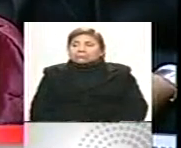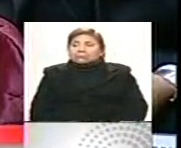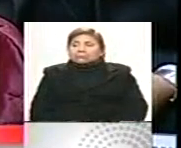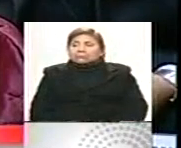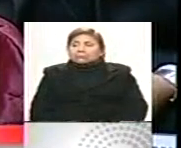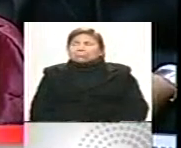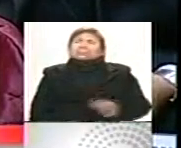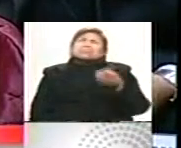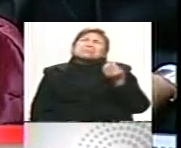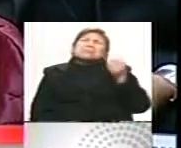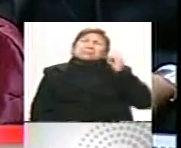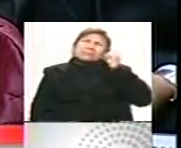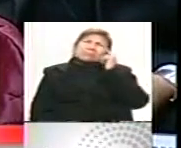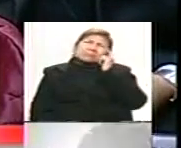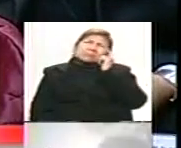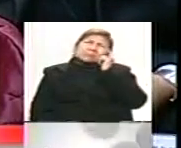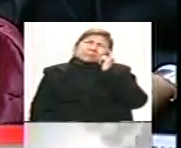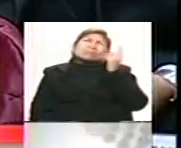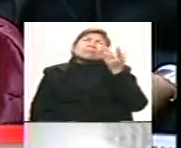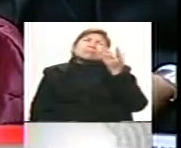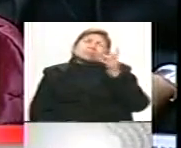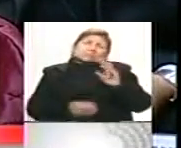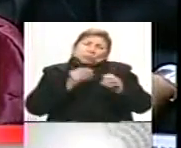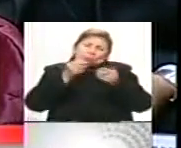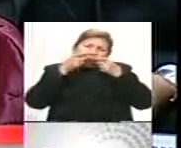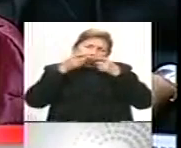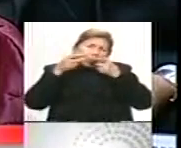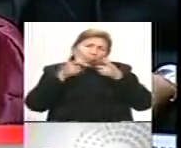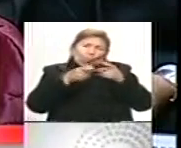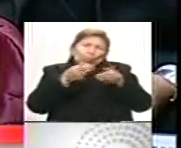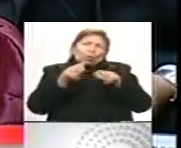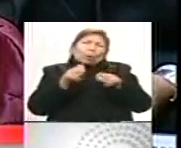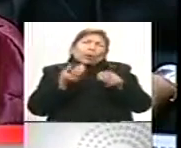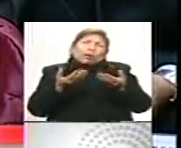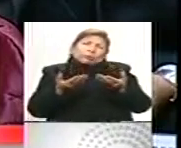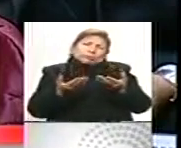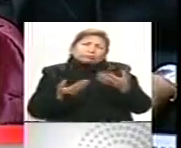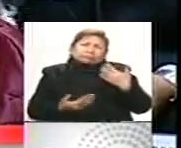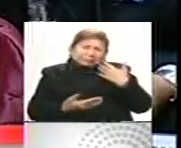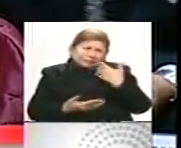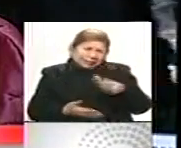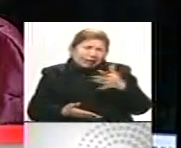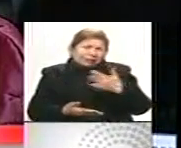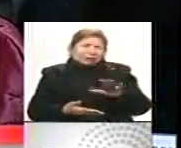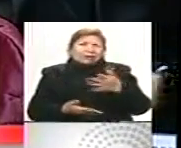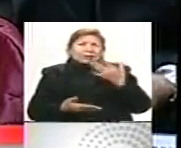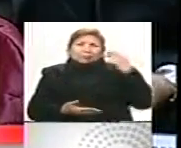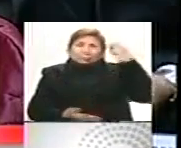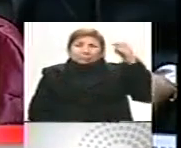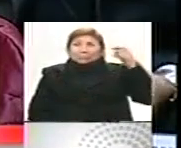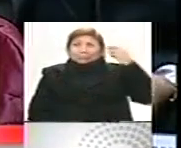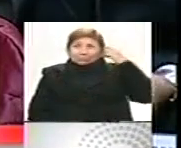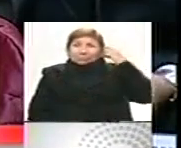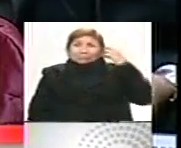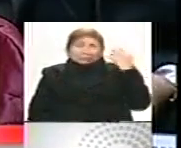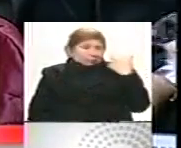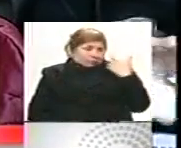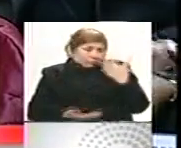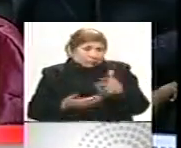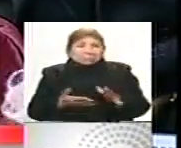¿Por qué crear un nuevo control? Es otra de las cosas que se nos podría plantear, si ya existe un control político. Y es